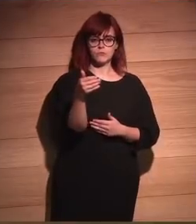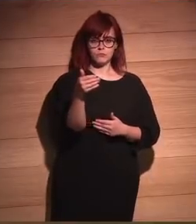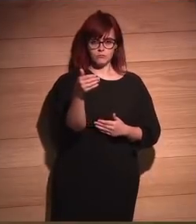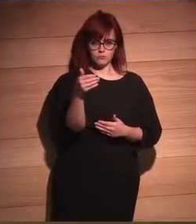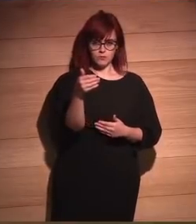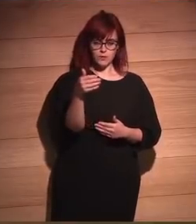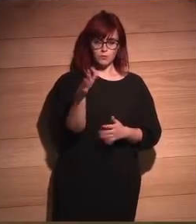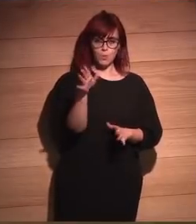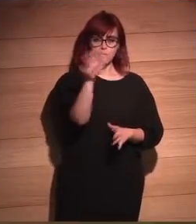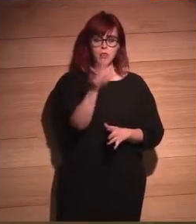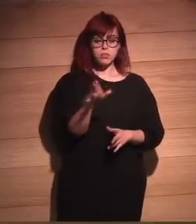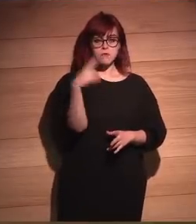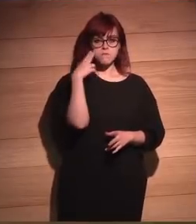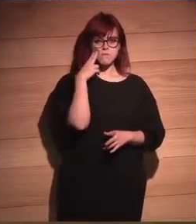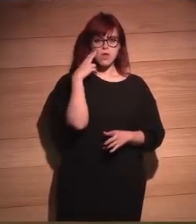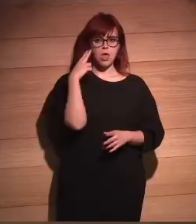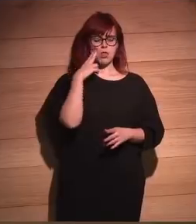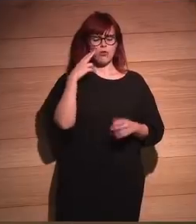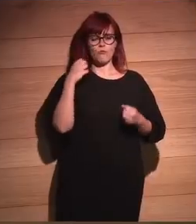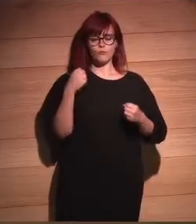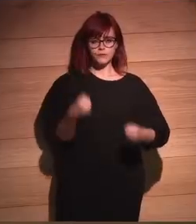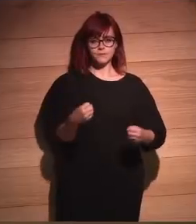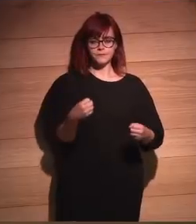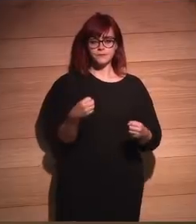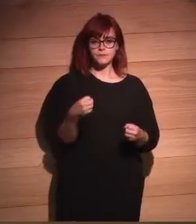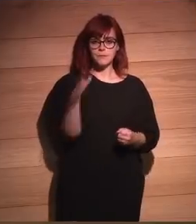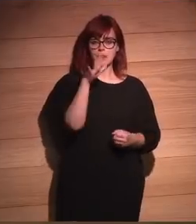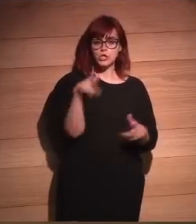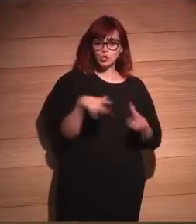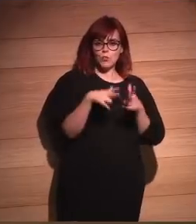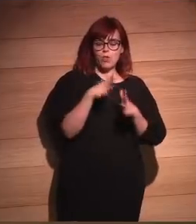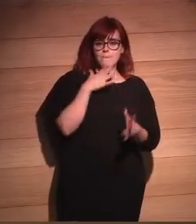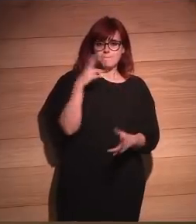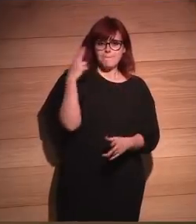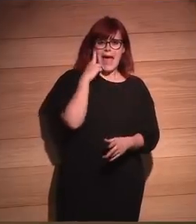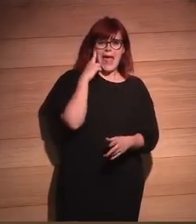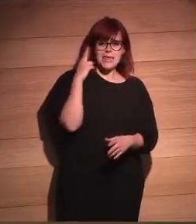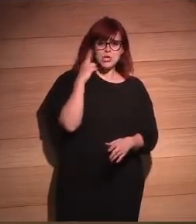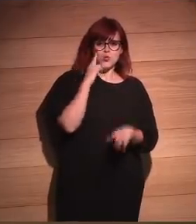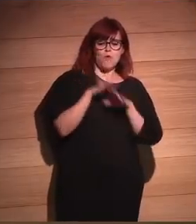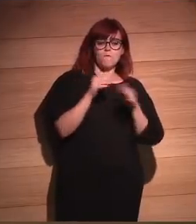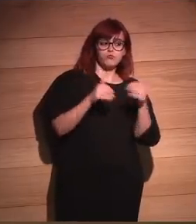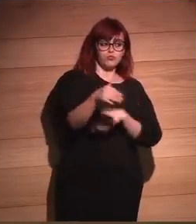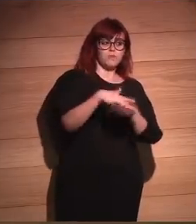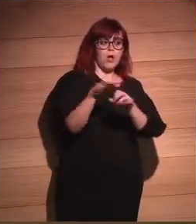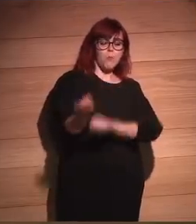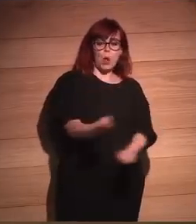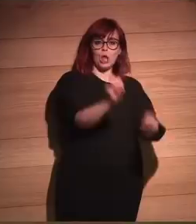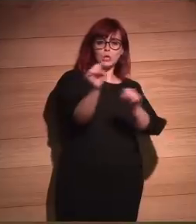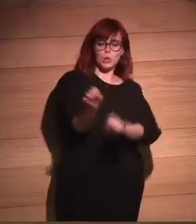es lo que más tememos. O sea, yo creo que el problema que tienen nuestras sociedades es que tienen auténtico pánico al futuro, ¿no? Y por eso se busca la protección